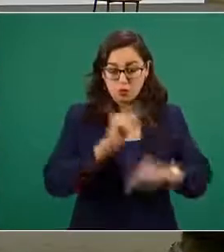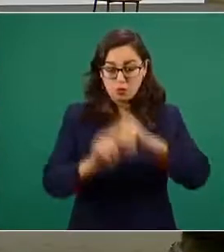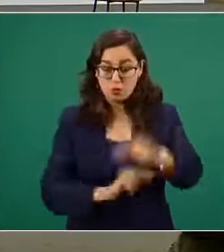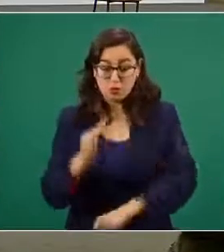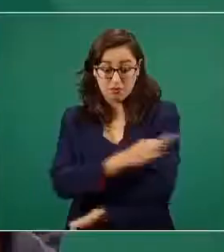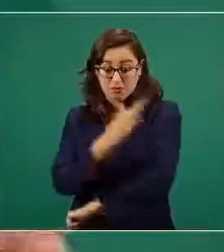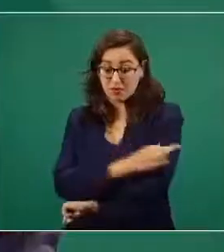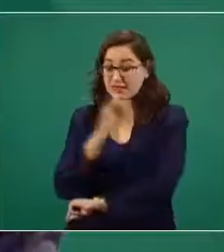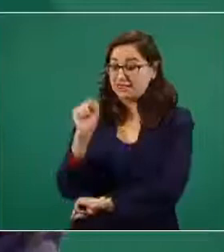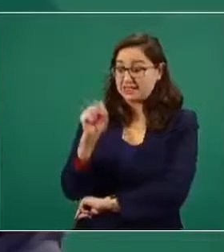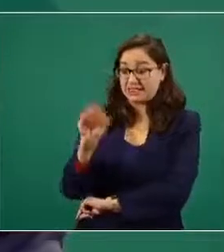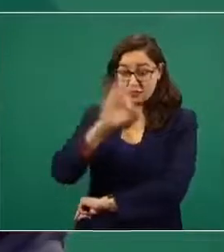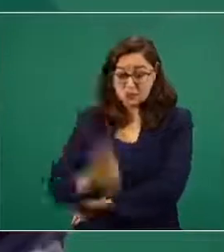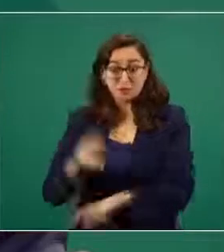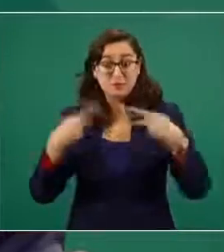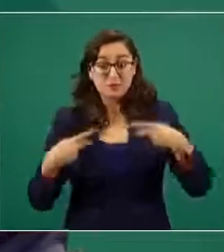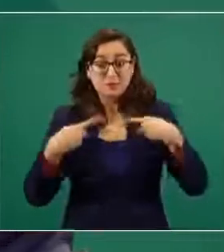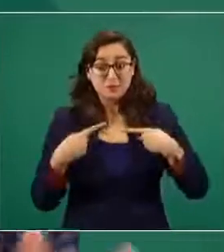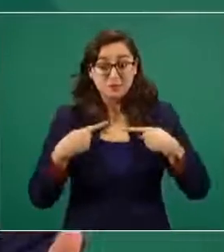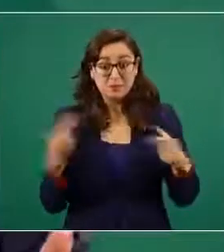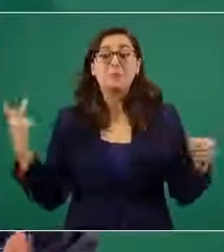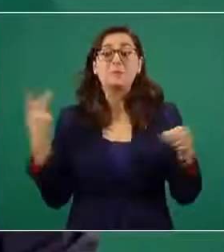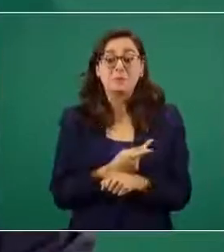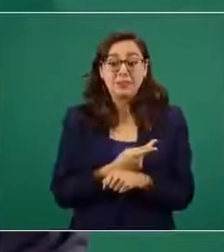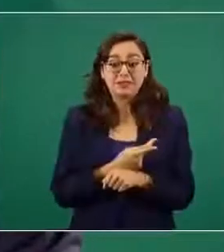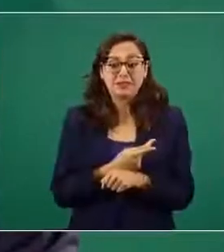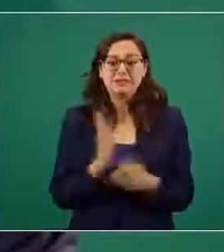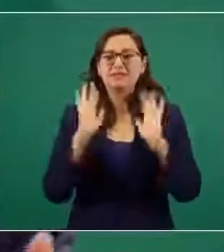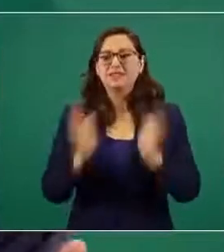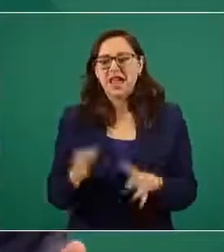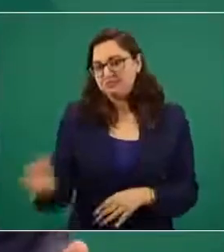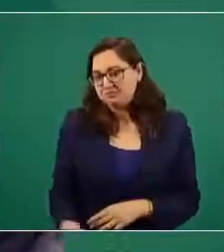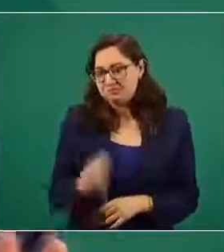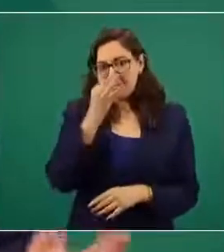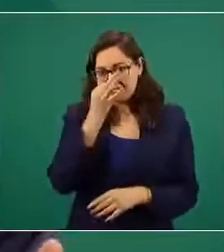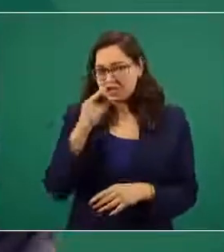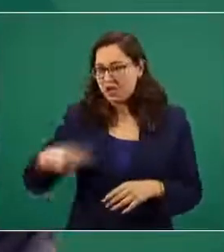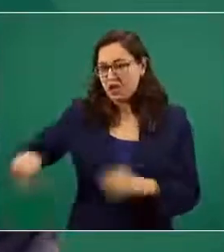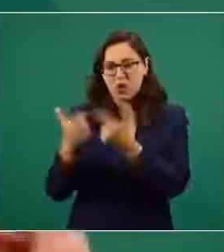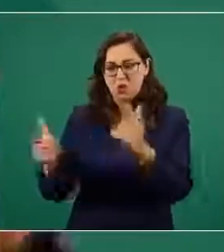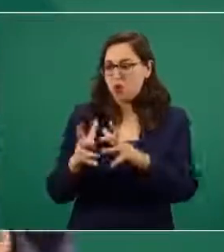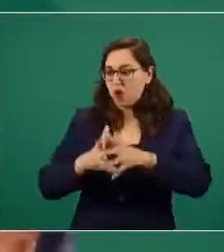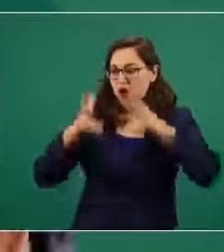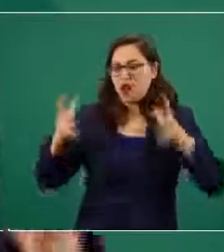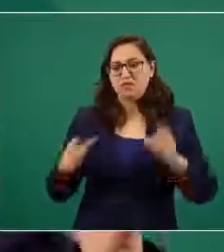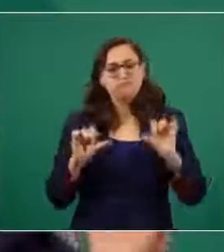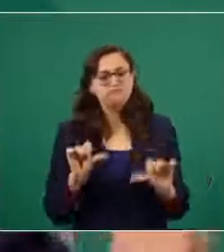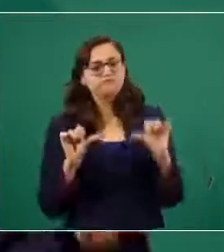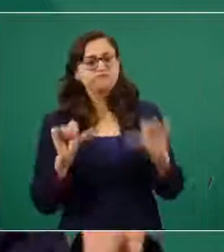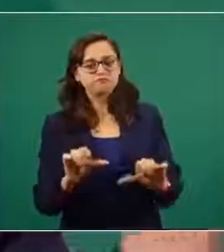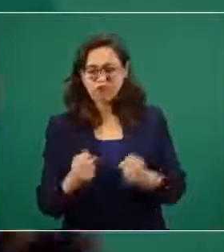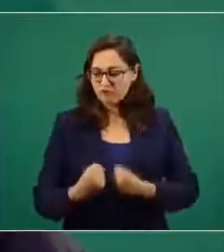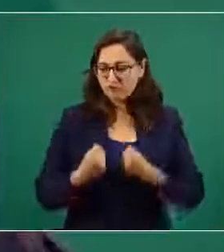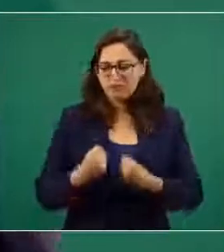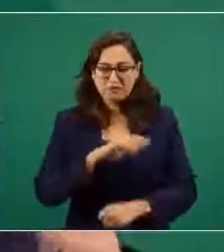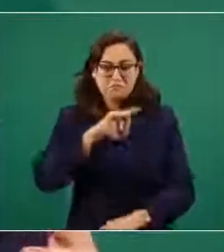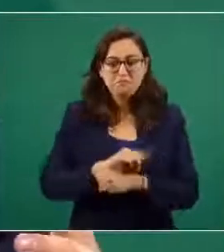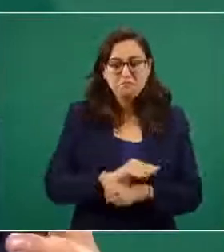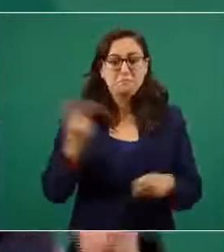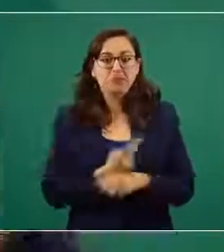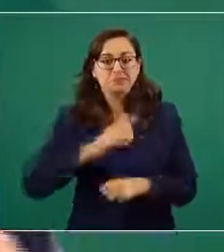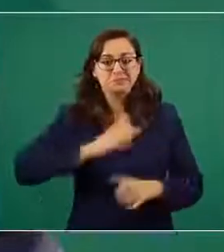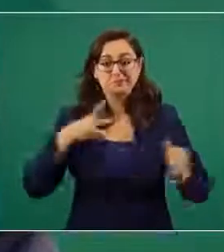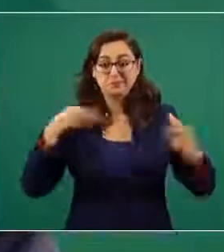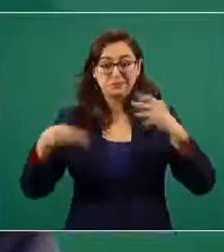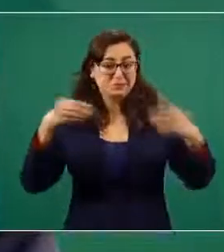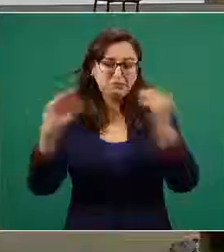va a significar un punto cercano al umbral de lo que técnicamente se conoce como inmunidad de manada o inmunidad de rebaño, en donde la eficiencia de la transmisión del